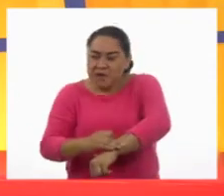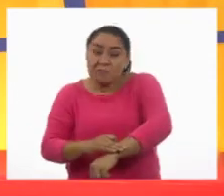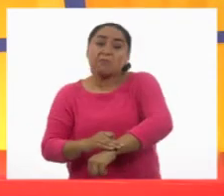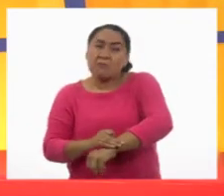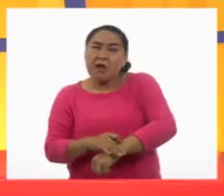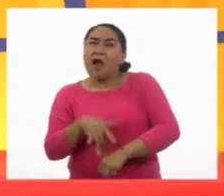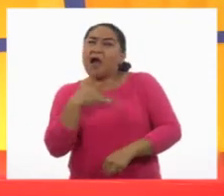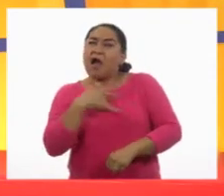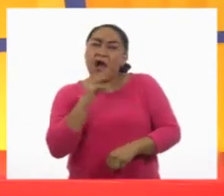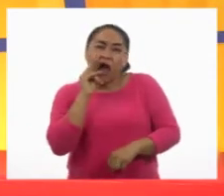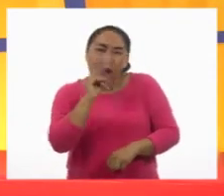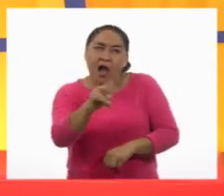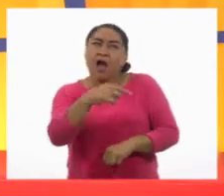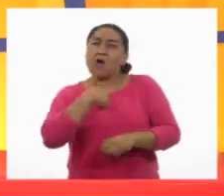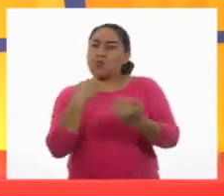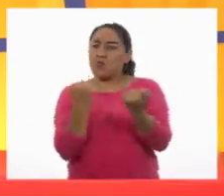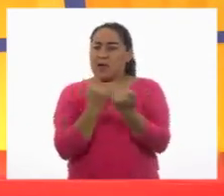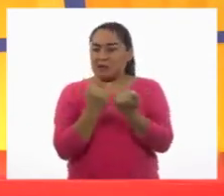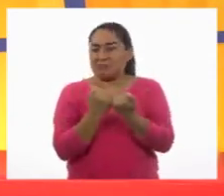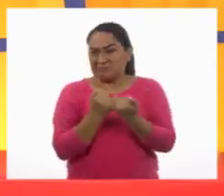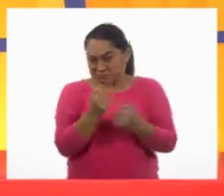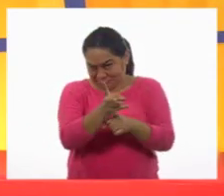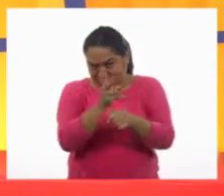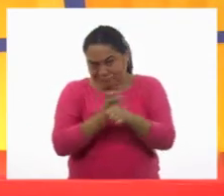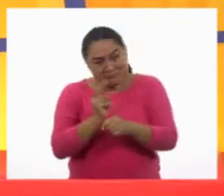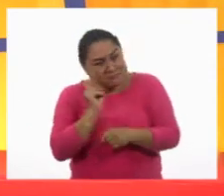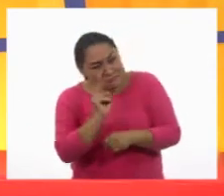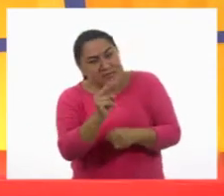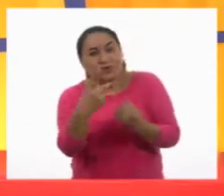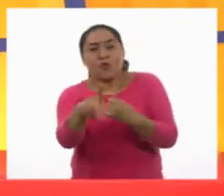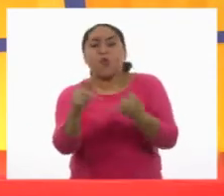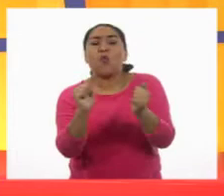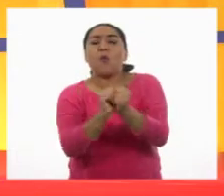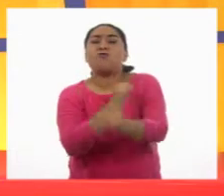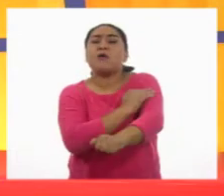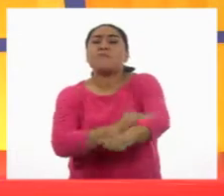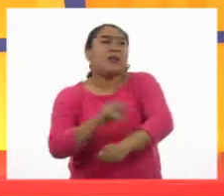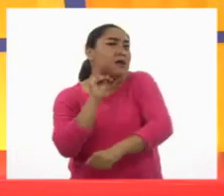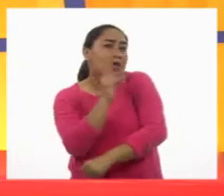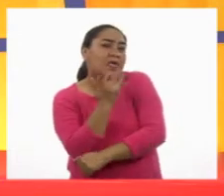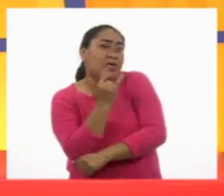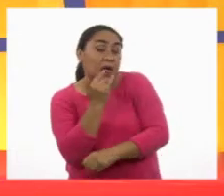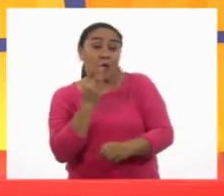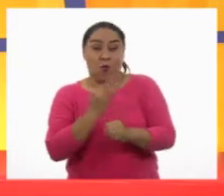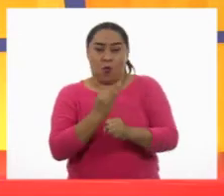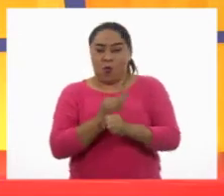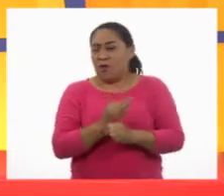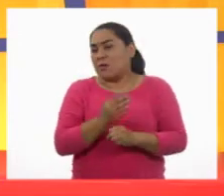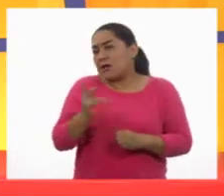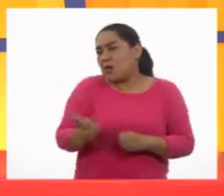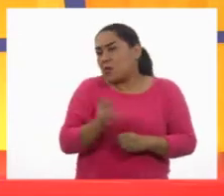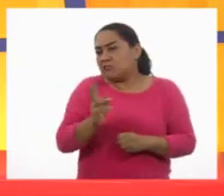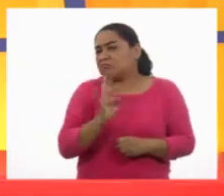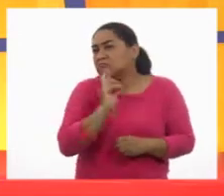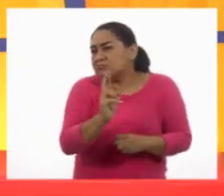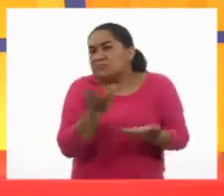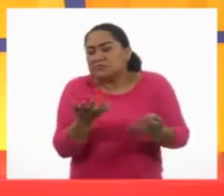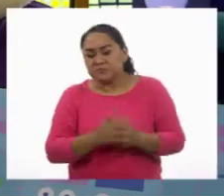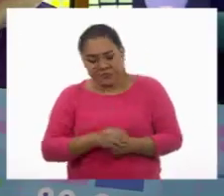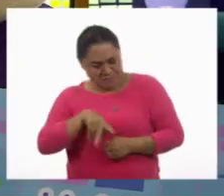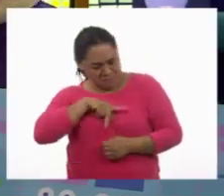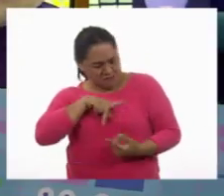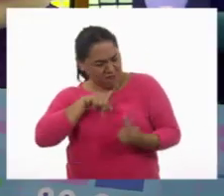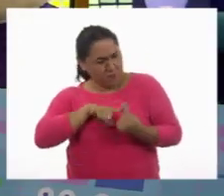parezca familiar y que sugerimos que vean acompañado de toda su familia, porque estaremos contestando la pregunta, ¿de dónde viene tu